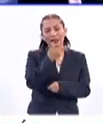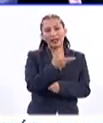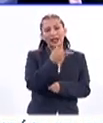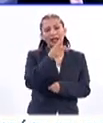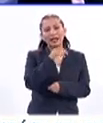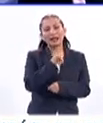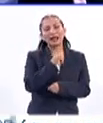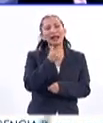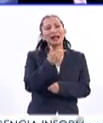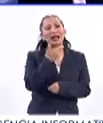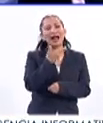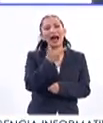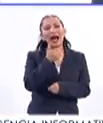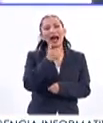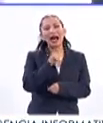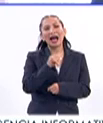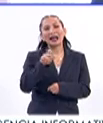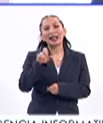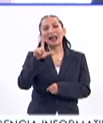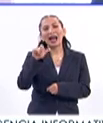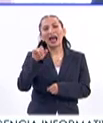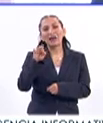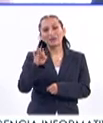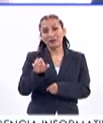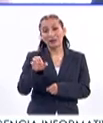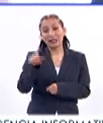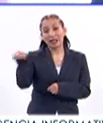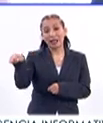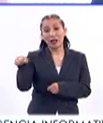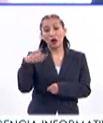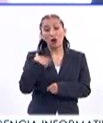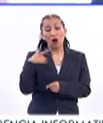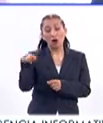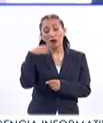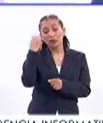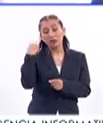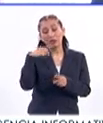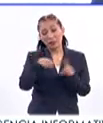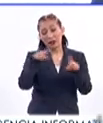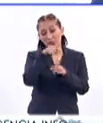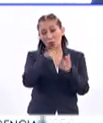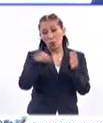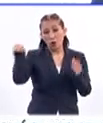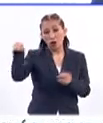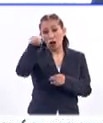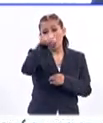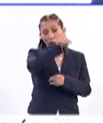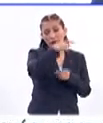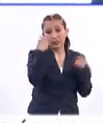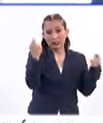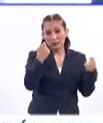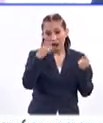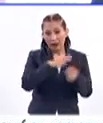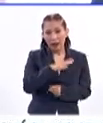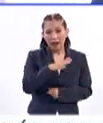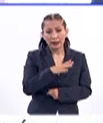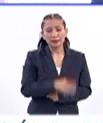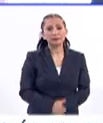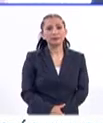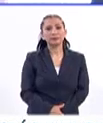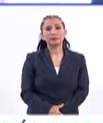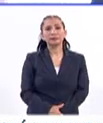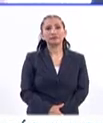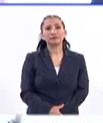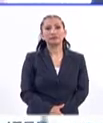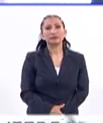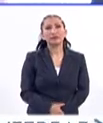Life de Claire Denis. Es una película que ha estado girando en varios festivales. Estuvo,